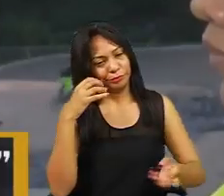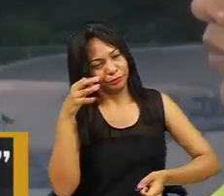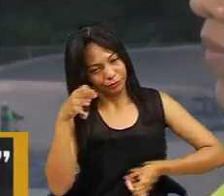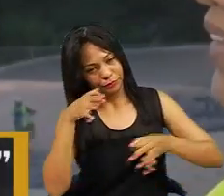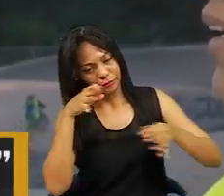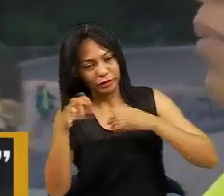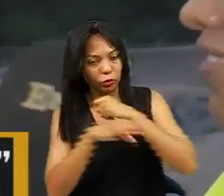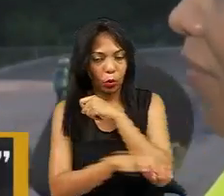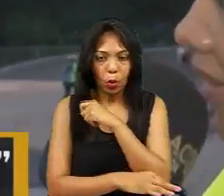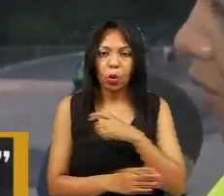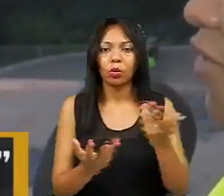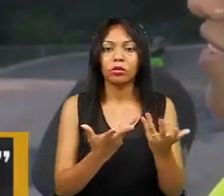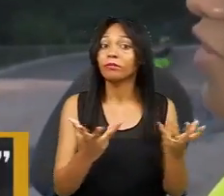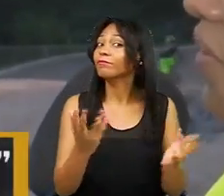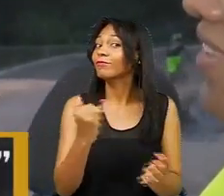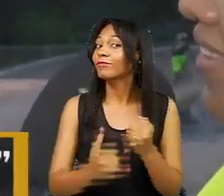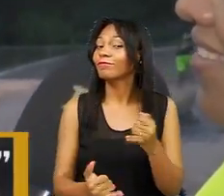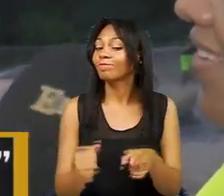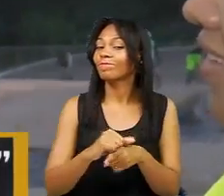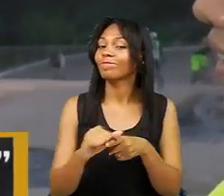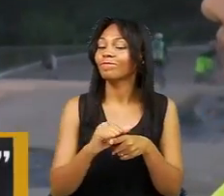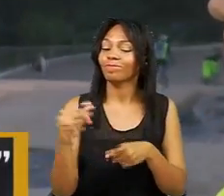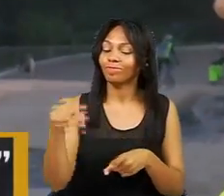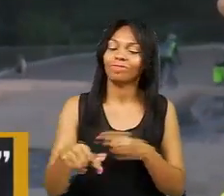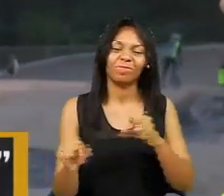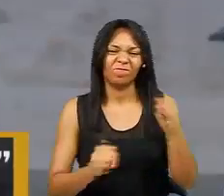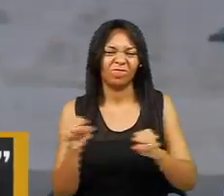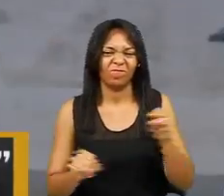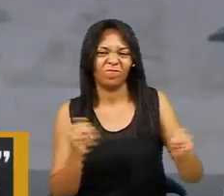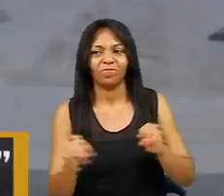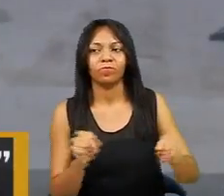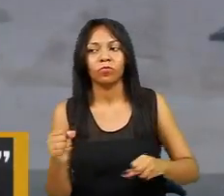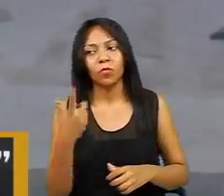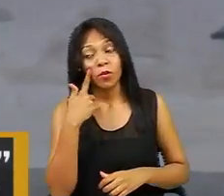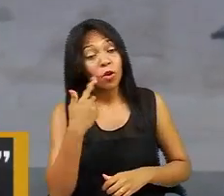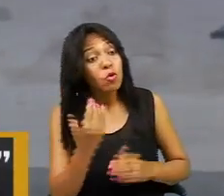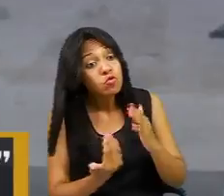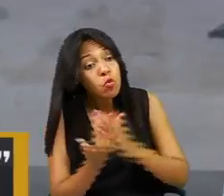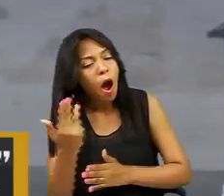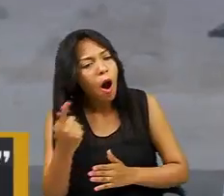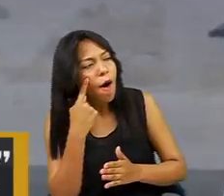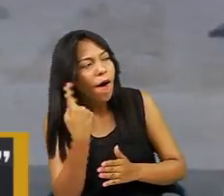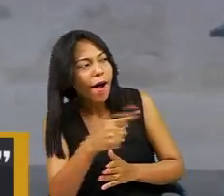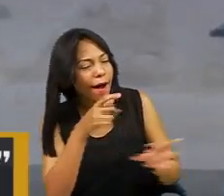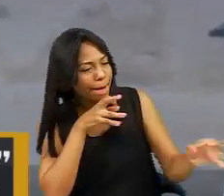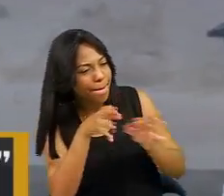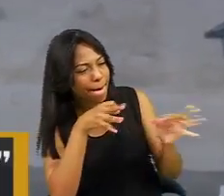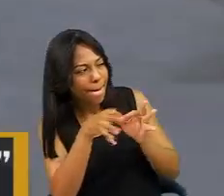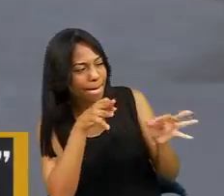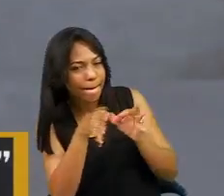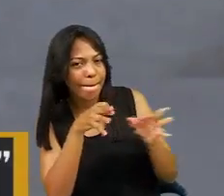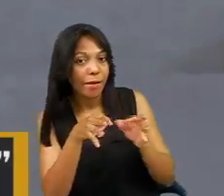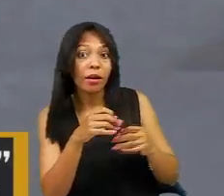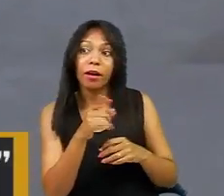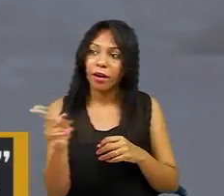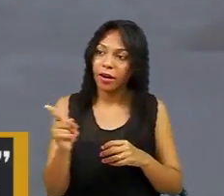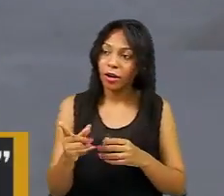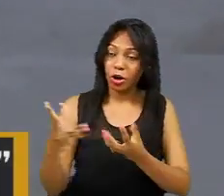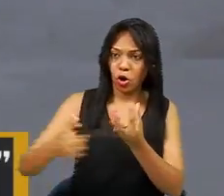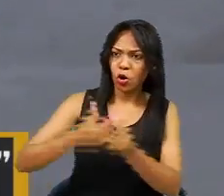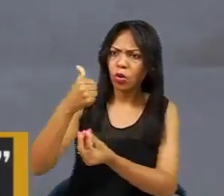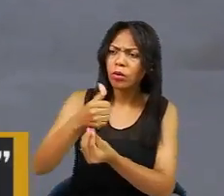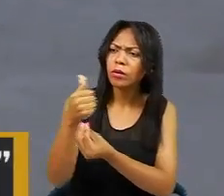acá en la pista. Salazar dirigió la capacitación Nuevas Tendencias del Entrenamiento BMX, dirigido a entrenadores deportivos,